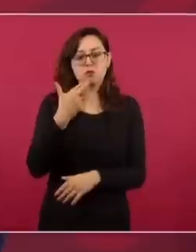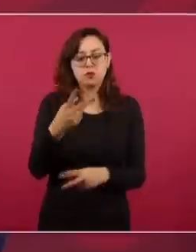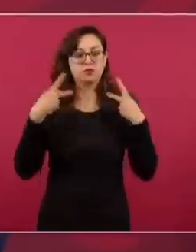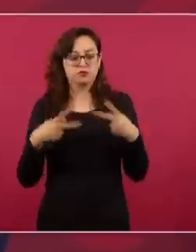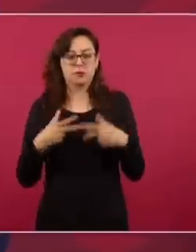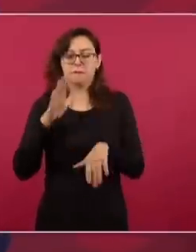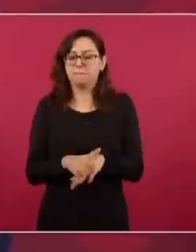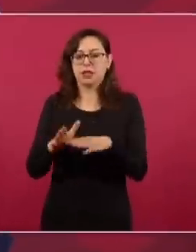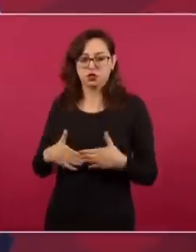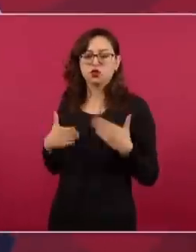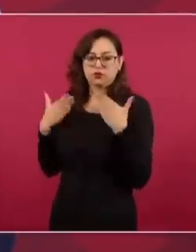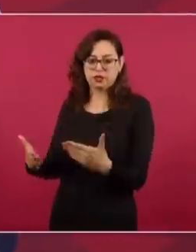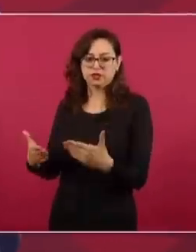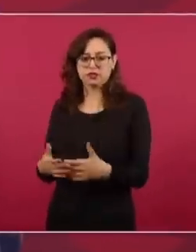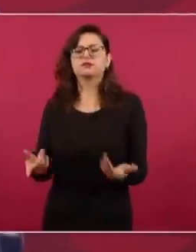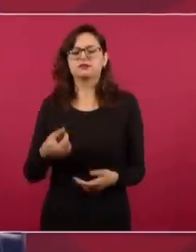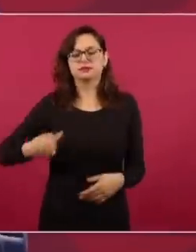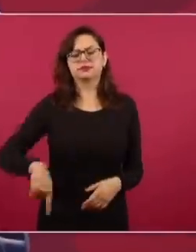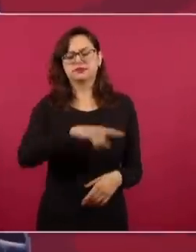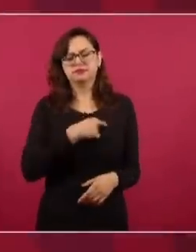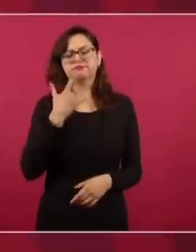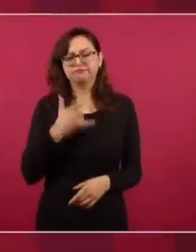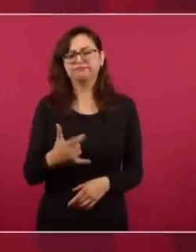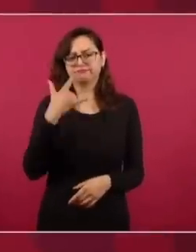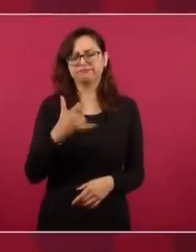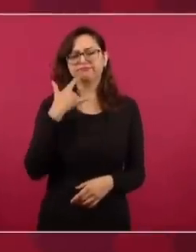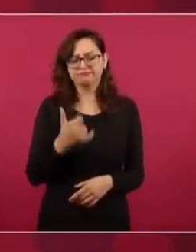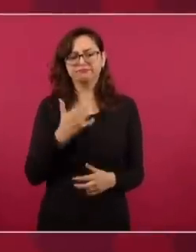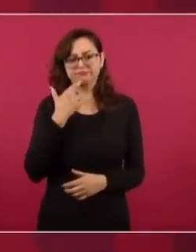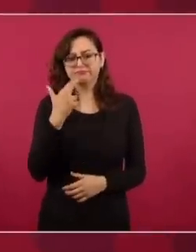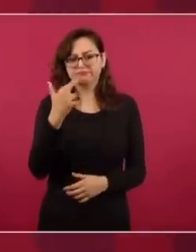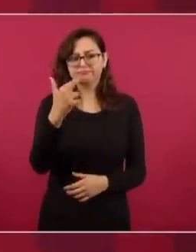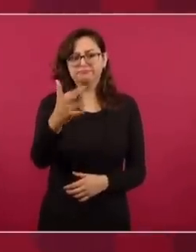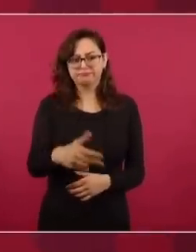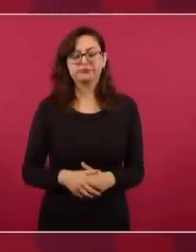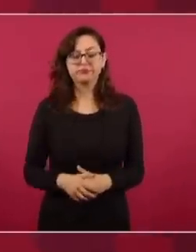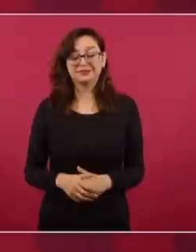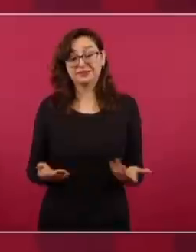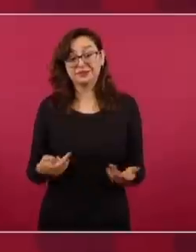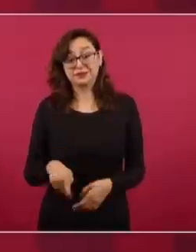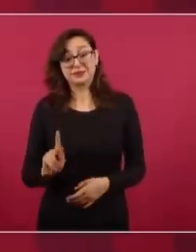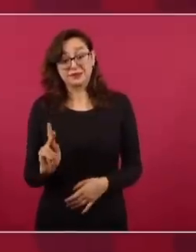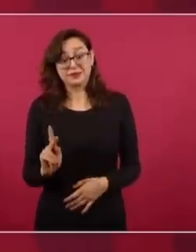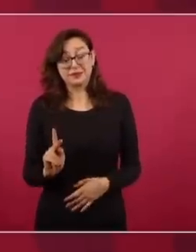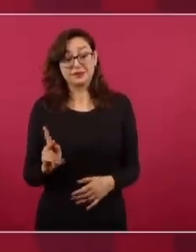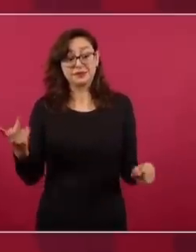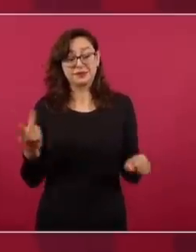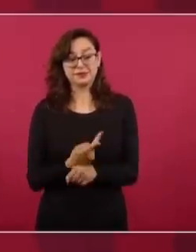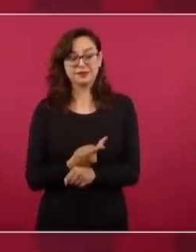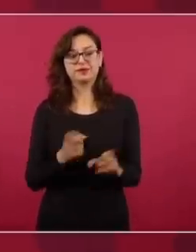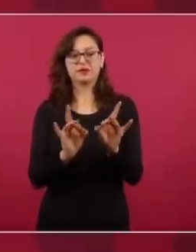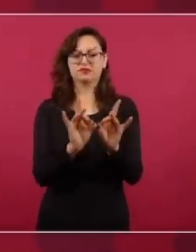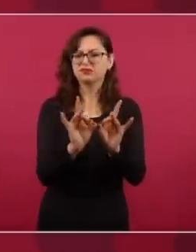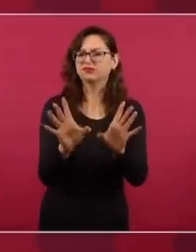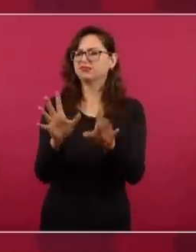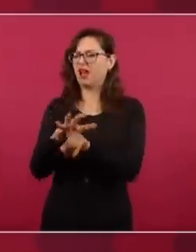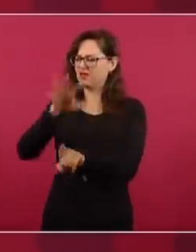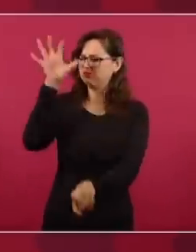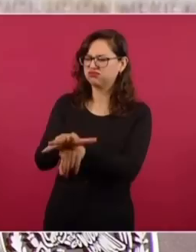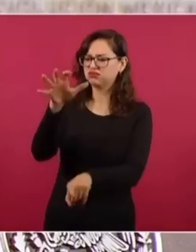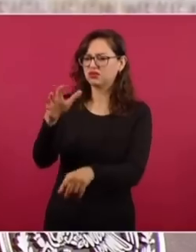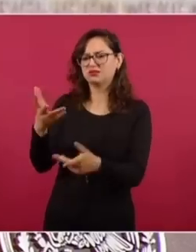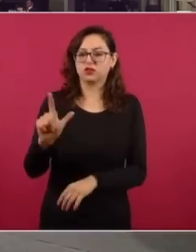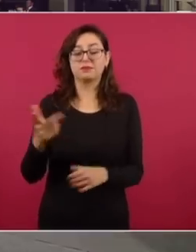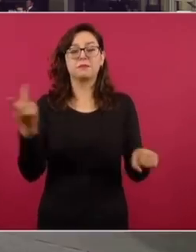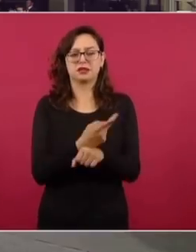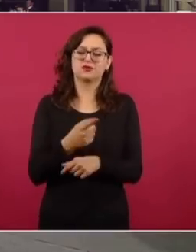confianza en la autoridad. Hemos ganado en ese terreno. Sin embargo, lamentablemente se siguen presentando estos hechos que